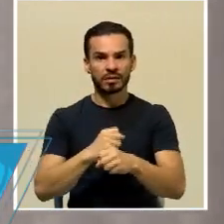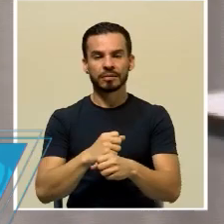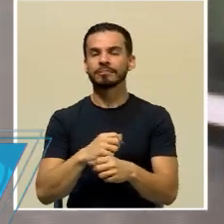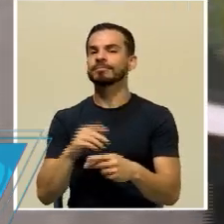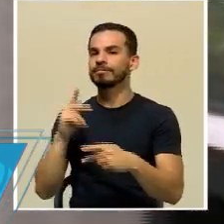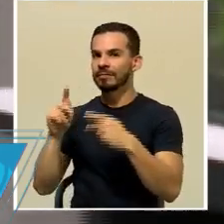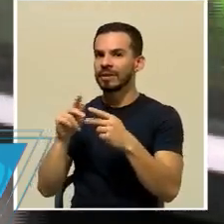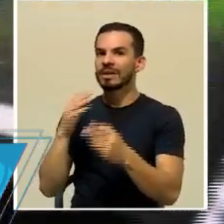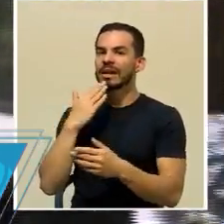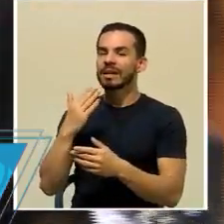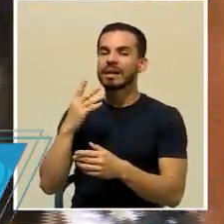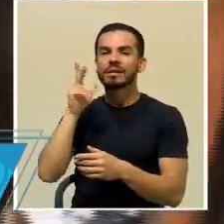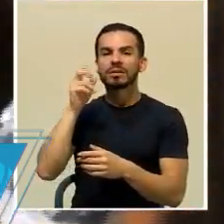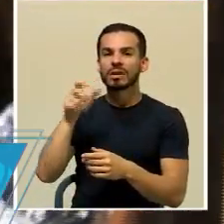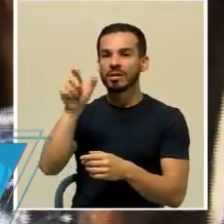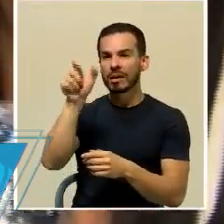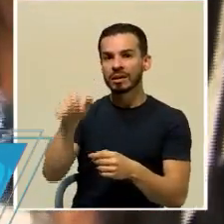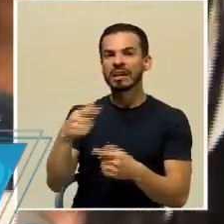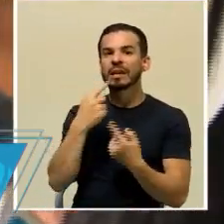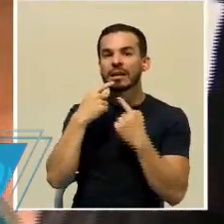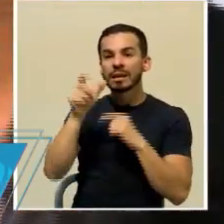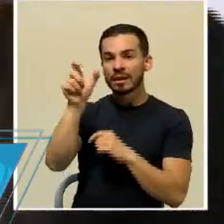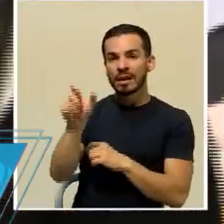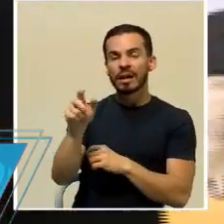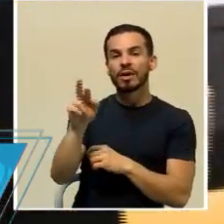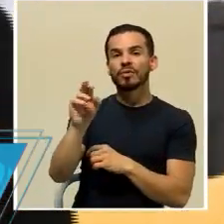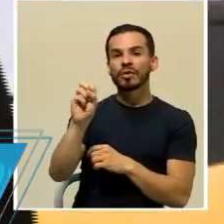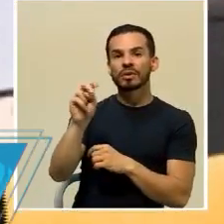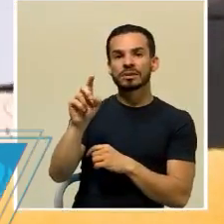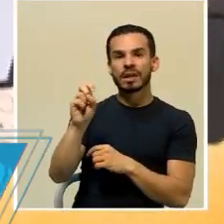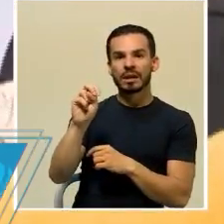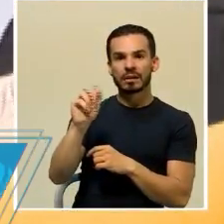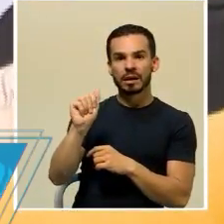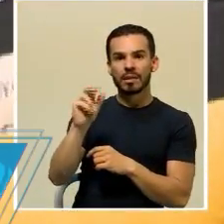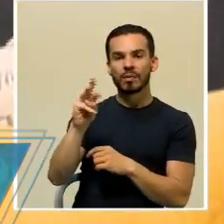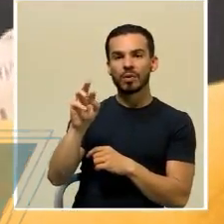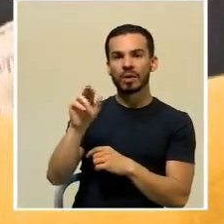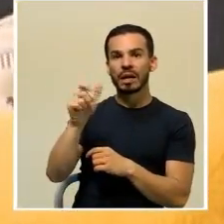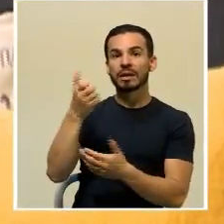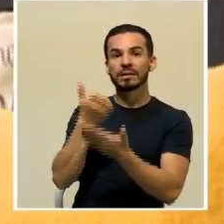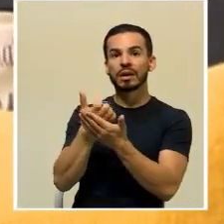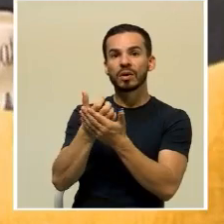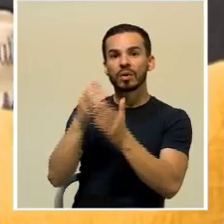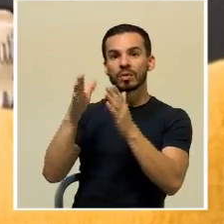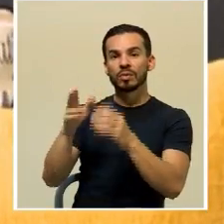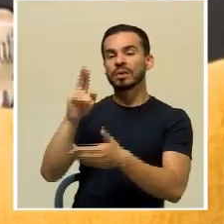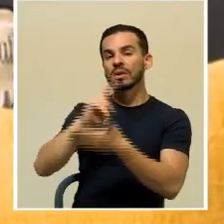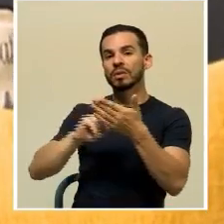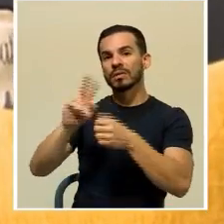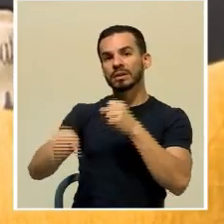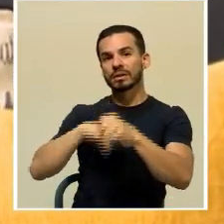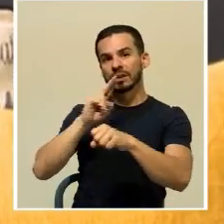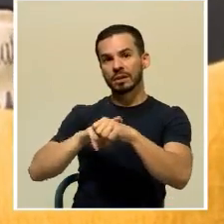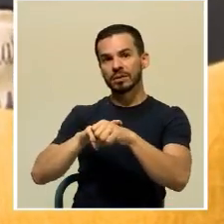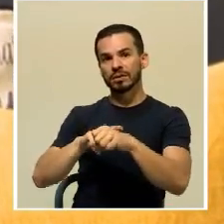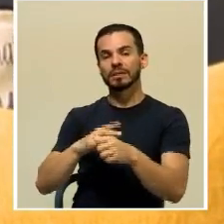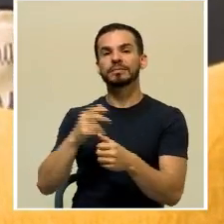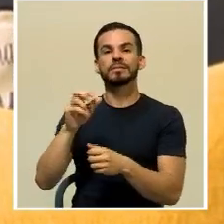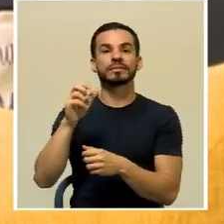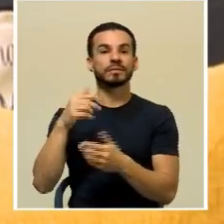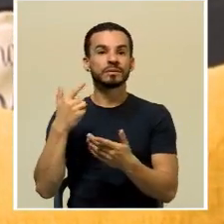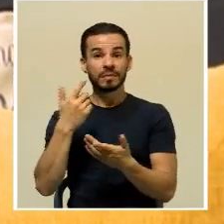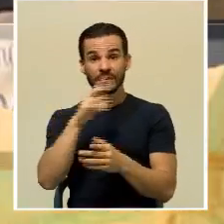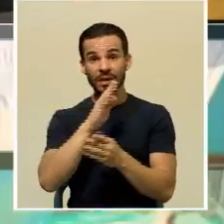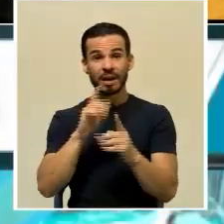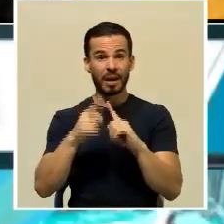Perfecto, muchísimas gracias. Escuchábamos entonces las declaraciones de doña Roxana Morales, quien es economista de la Universidad Nacional. Don Ernesto